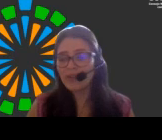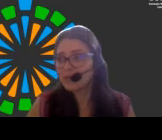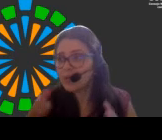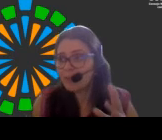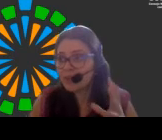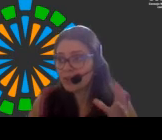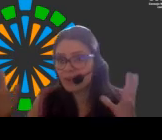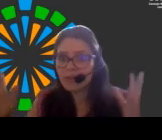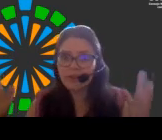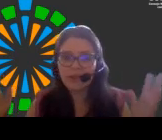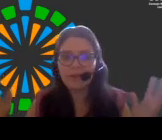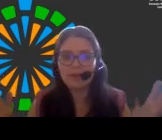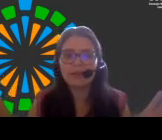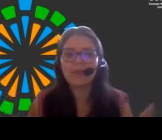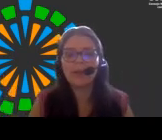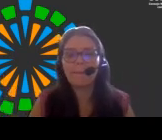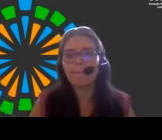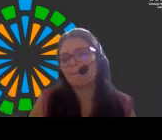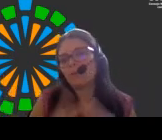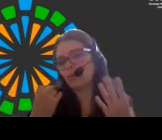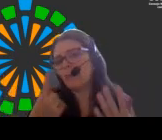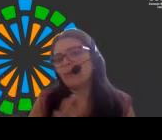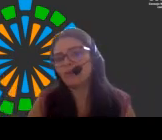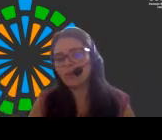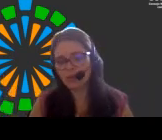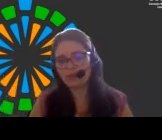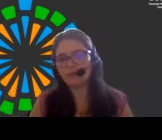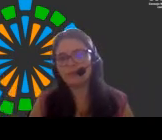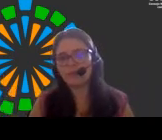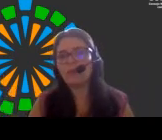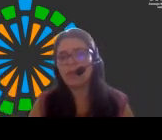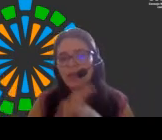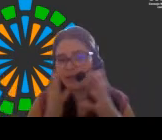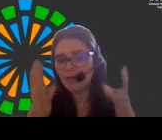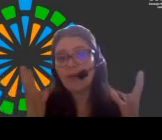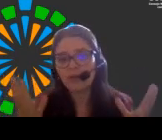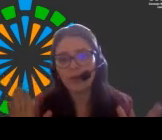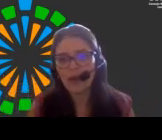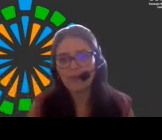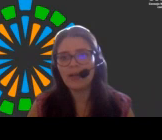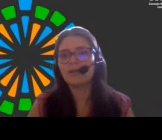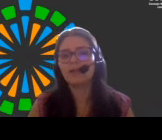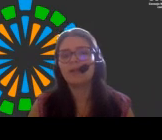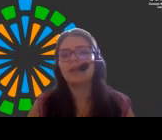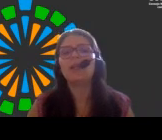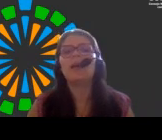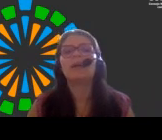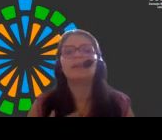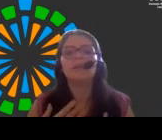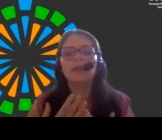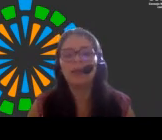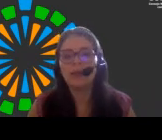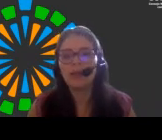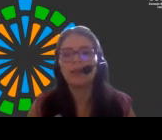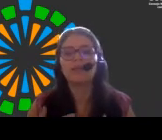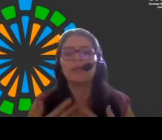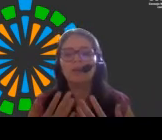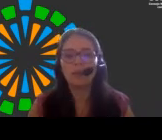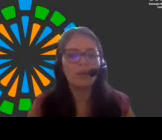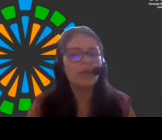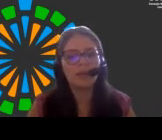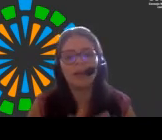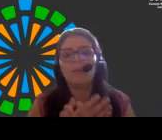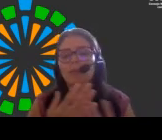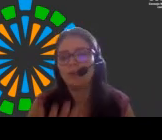no voy a hacer una inversión de millones de millones por una persona también tiene que ser razonable conectividad